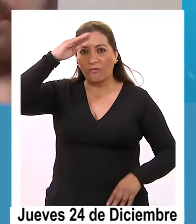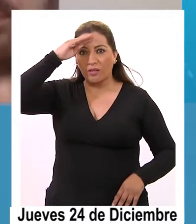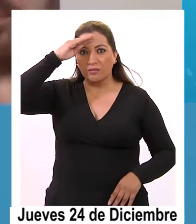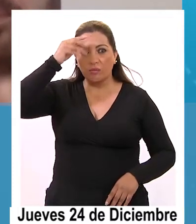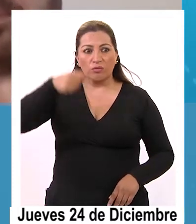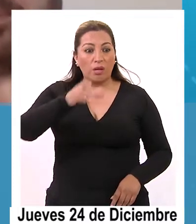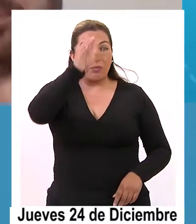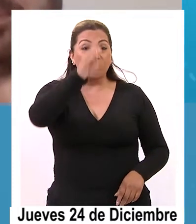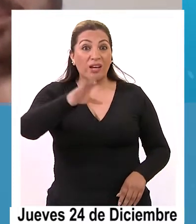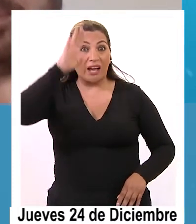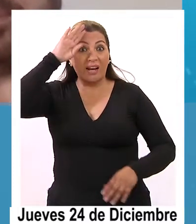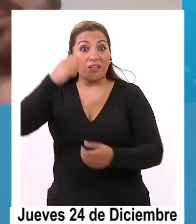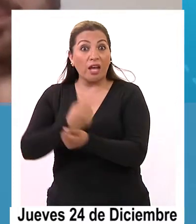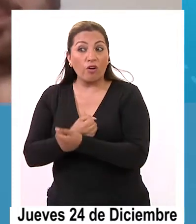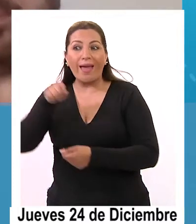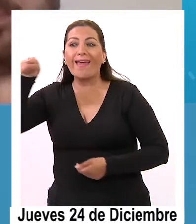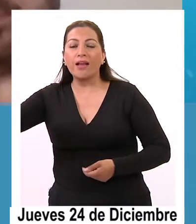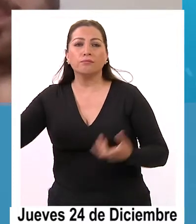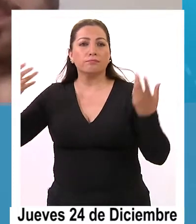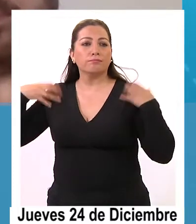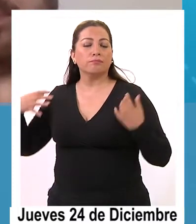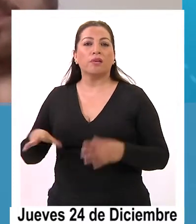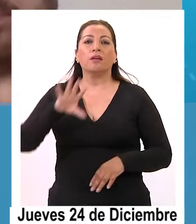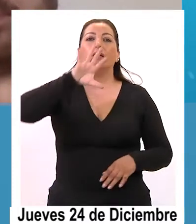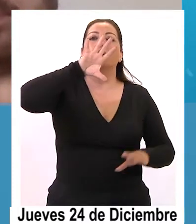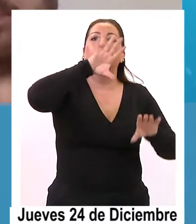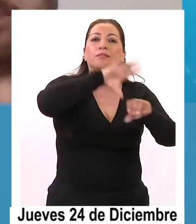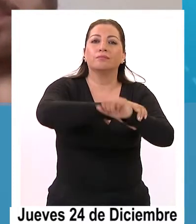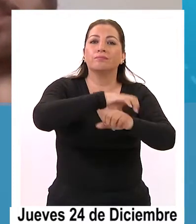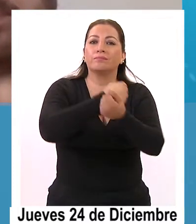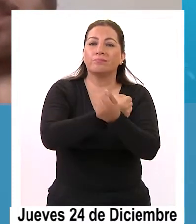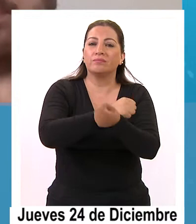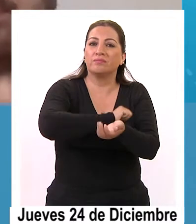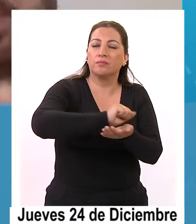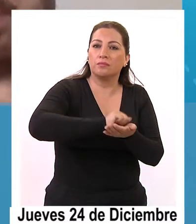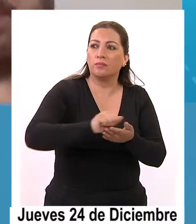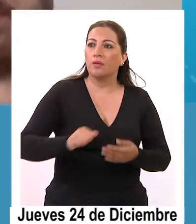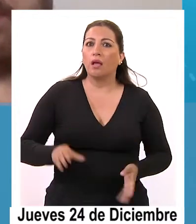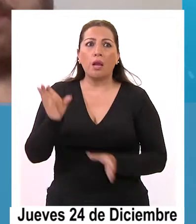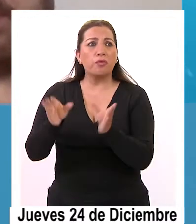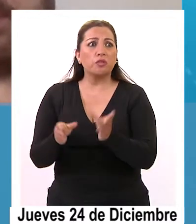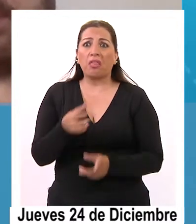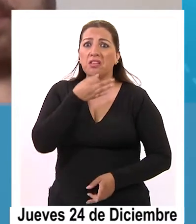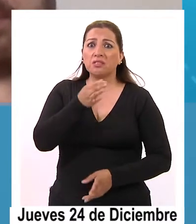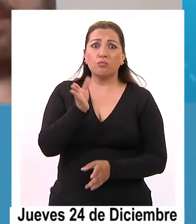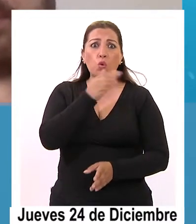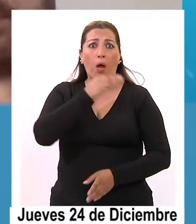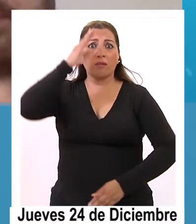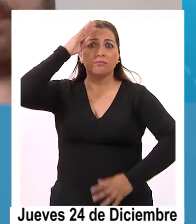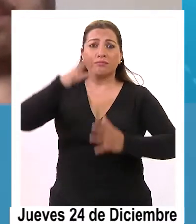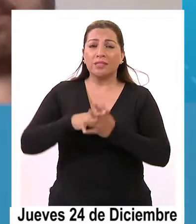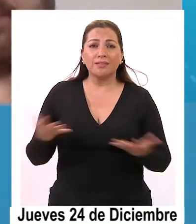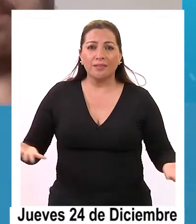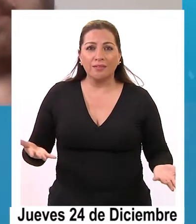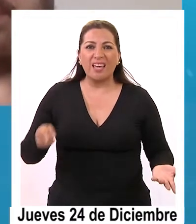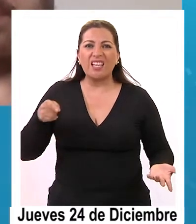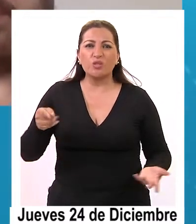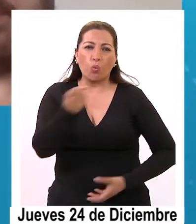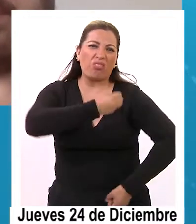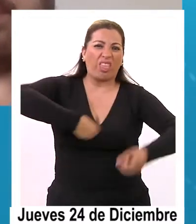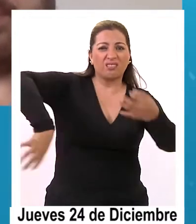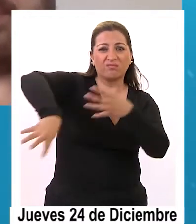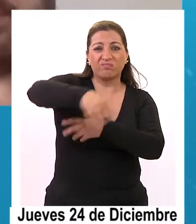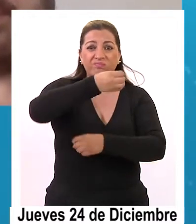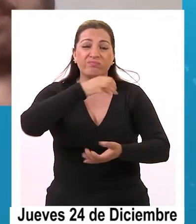y después se detiene, cuando llega la policía que tiene que hacer el trámite, cierto, administrativo. Y la gente reclama y dice, y no pasa eso. Por eso que hay un